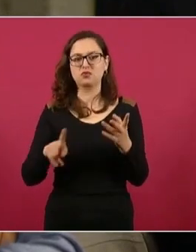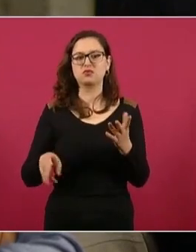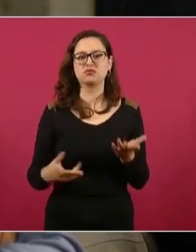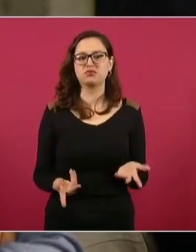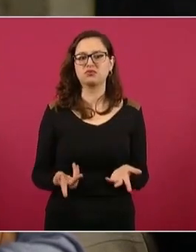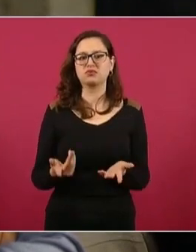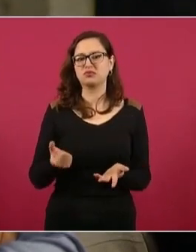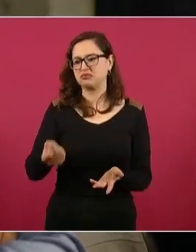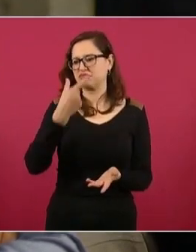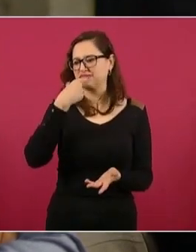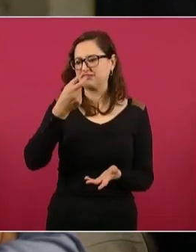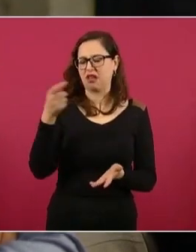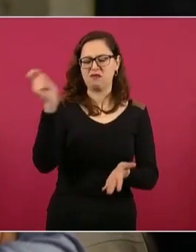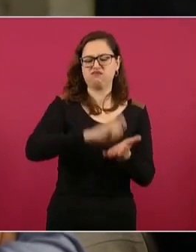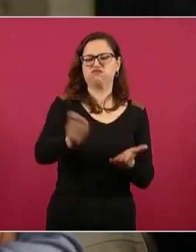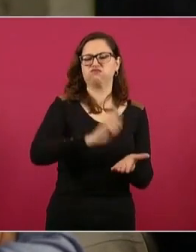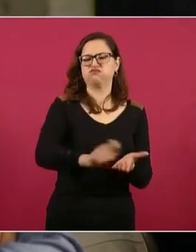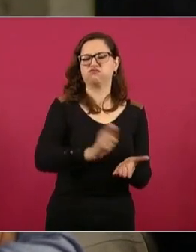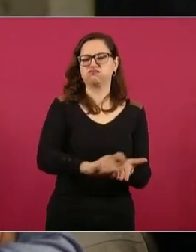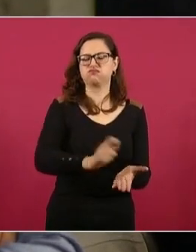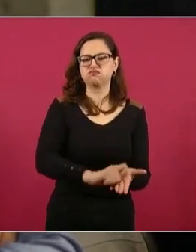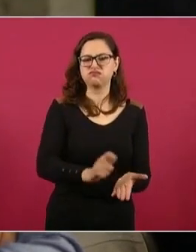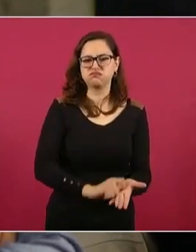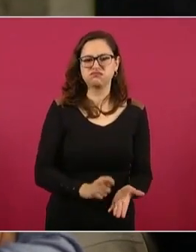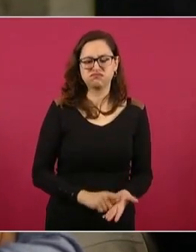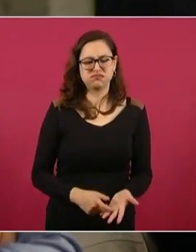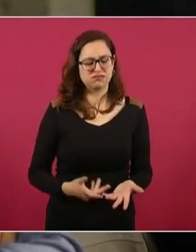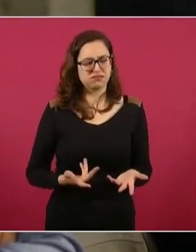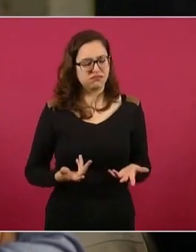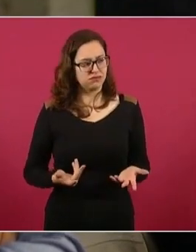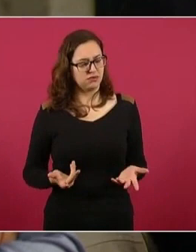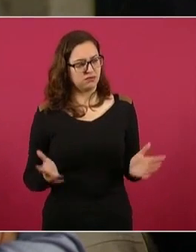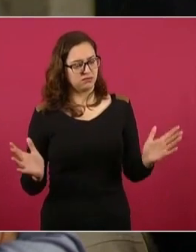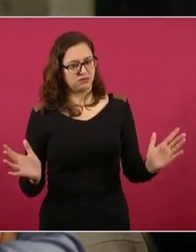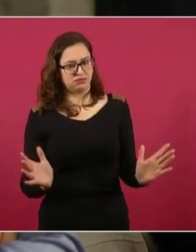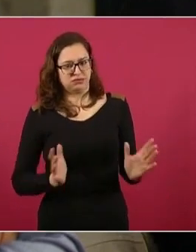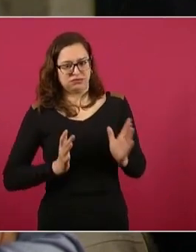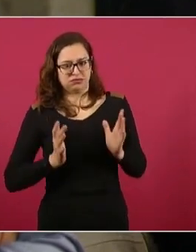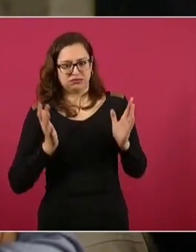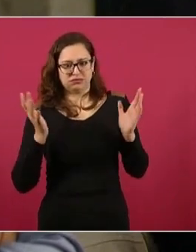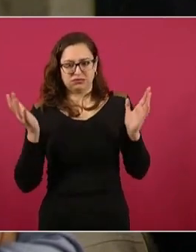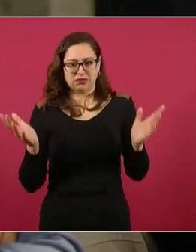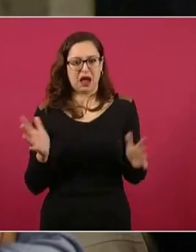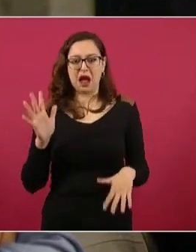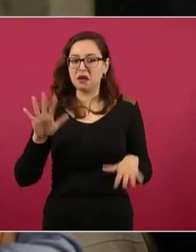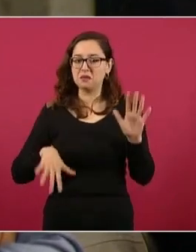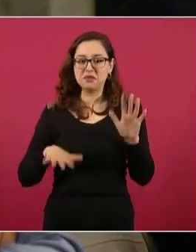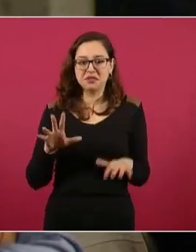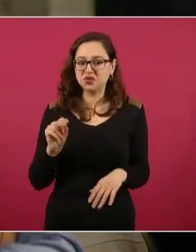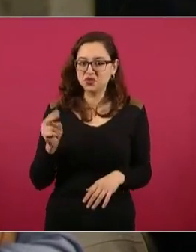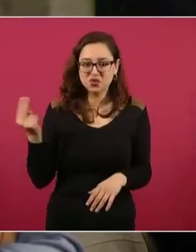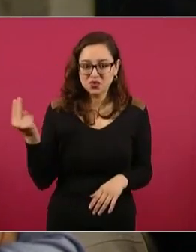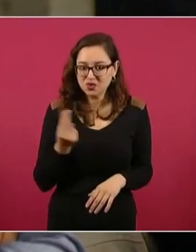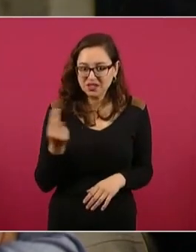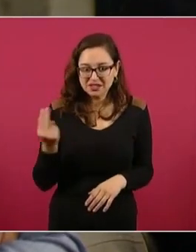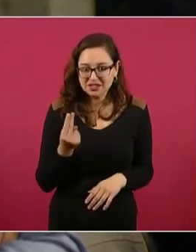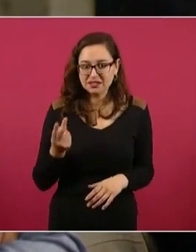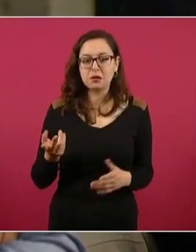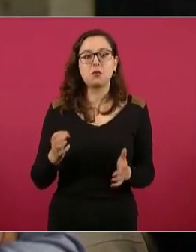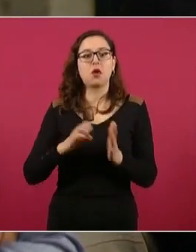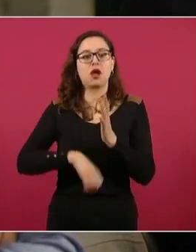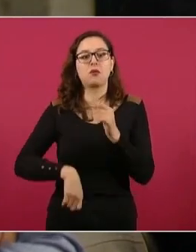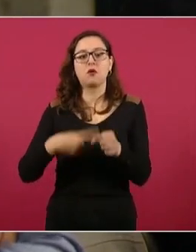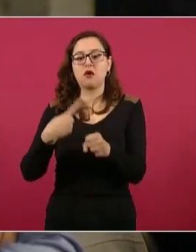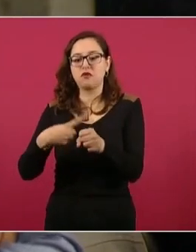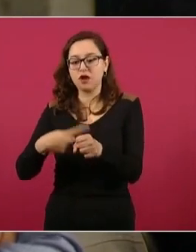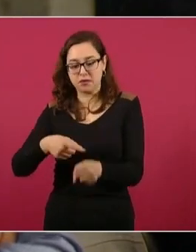médica de los antibióticos. A veces no se requieren de ciertas enfermedades, por ejemplo las virales, la utilización